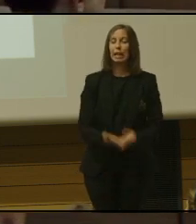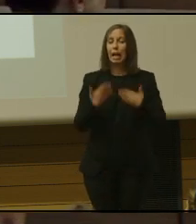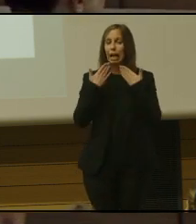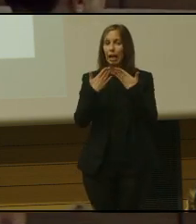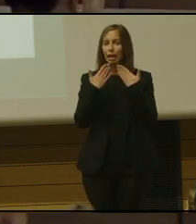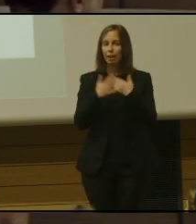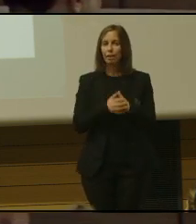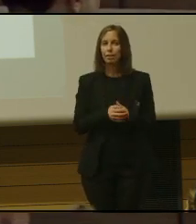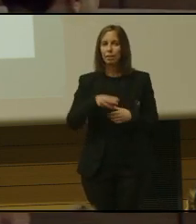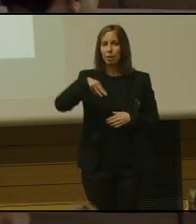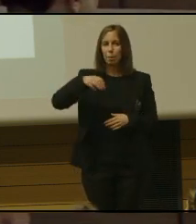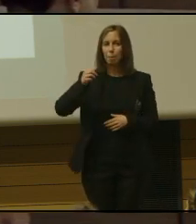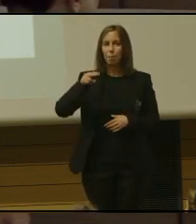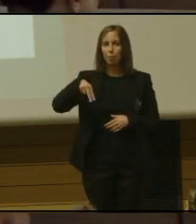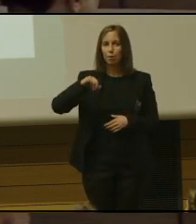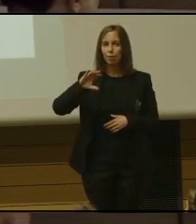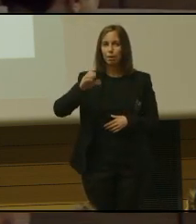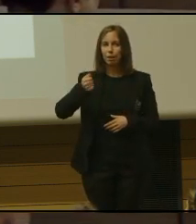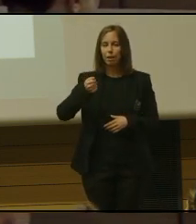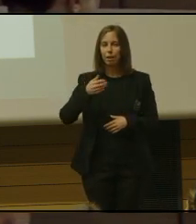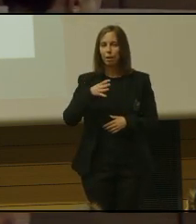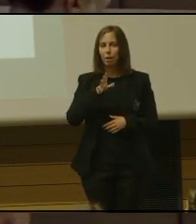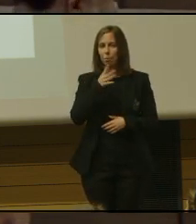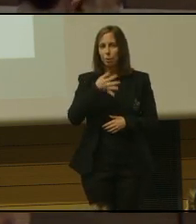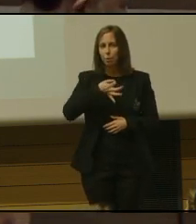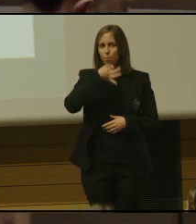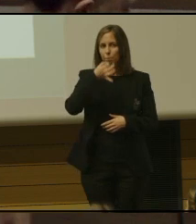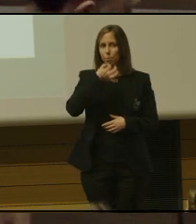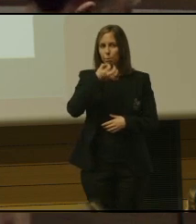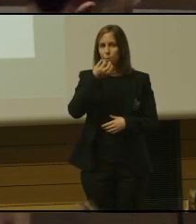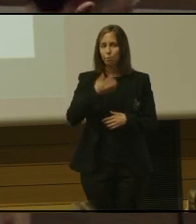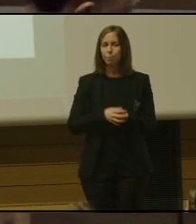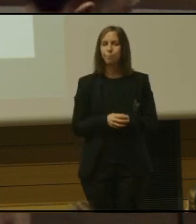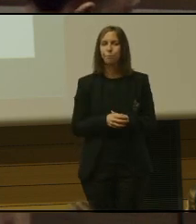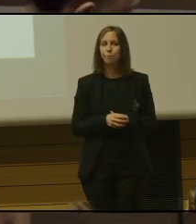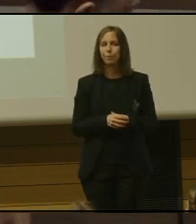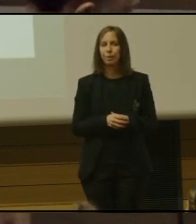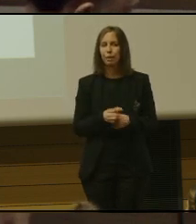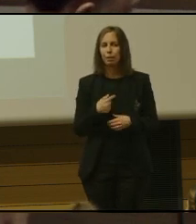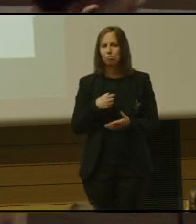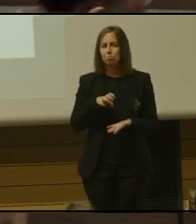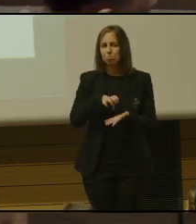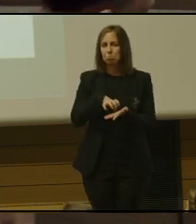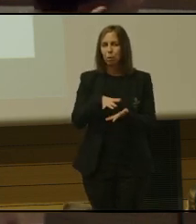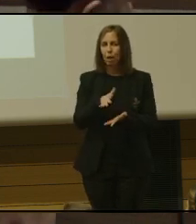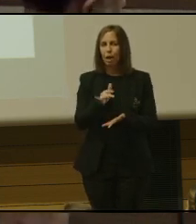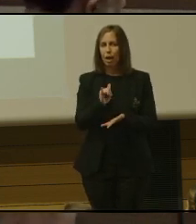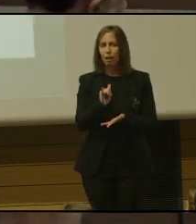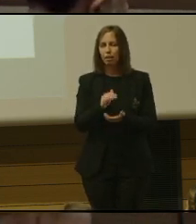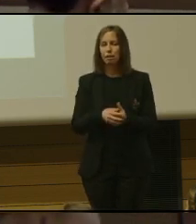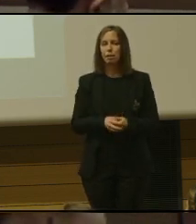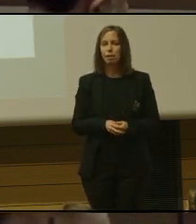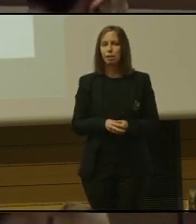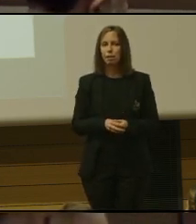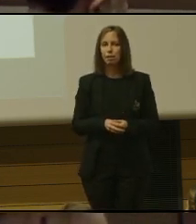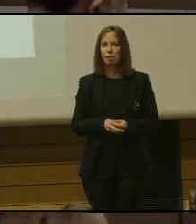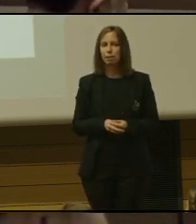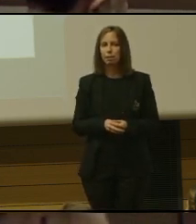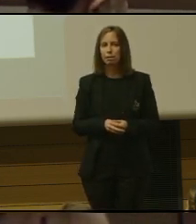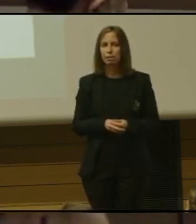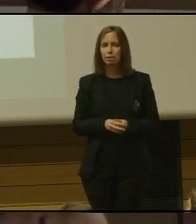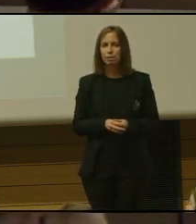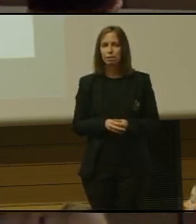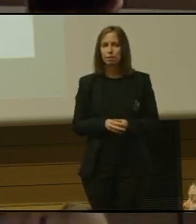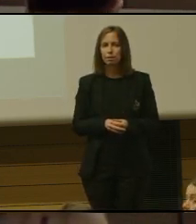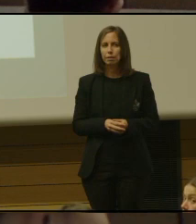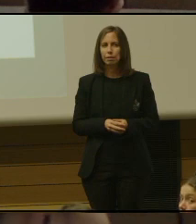Gracias, Mónica, por la presentación. A mí me surge una duda sobre qué podemos